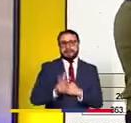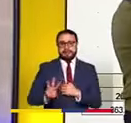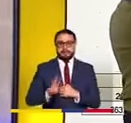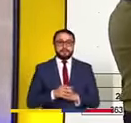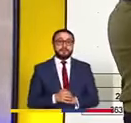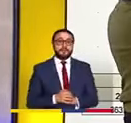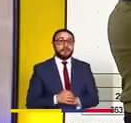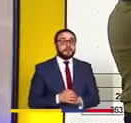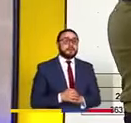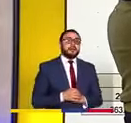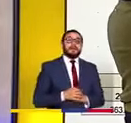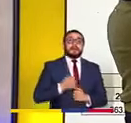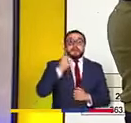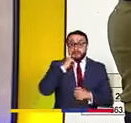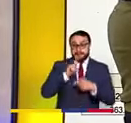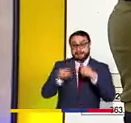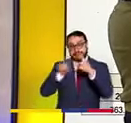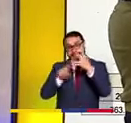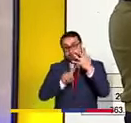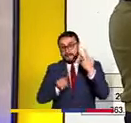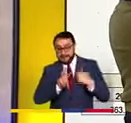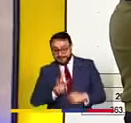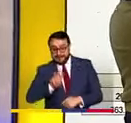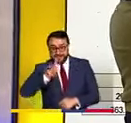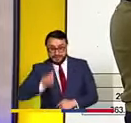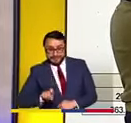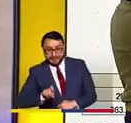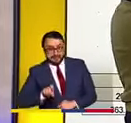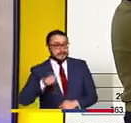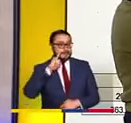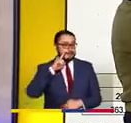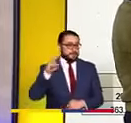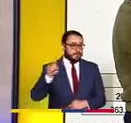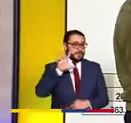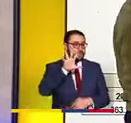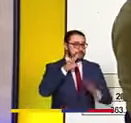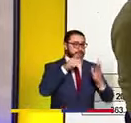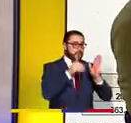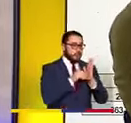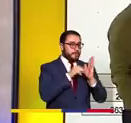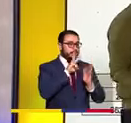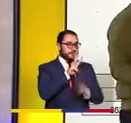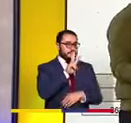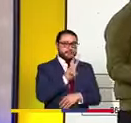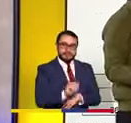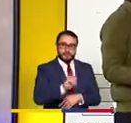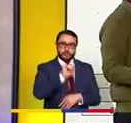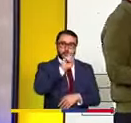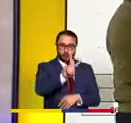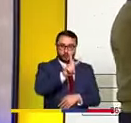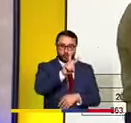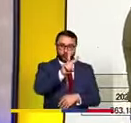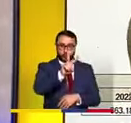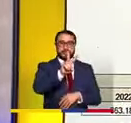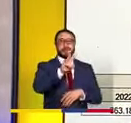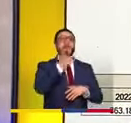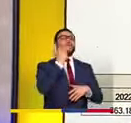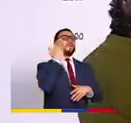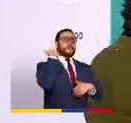36 tenemos una reducción de 5.302 casos 2022,